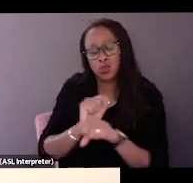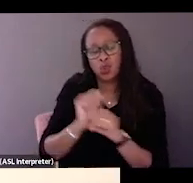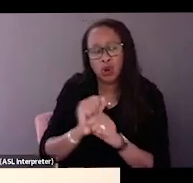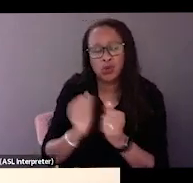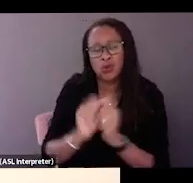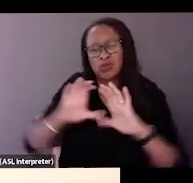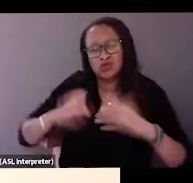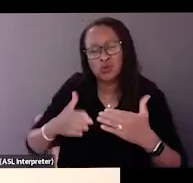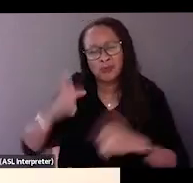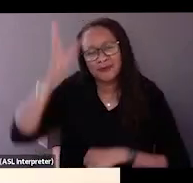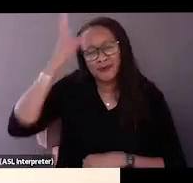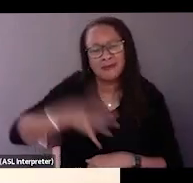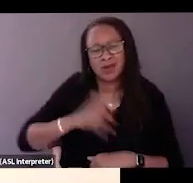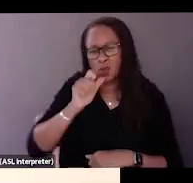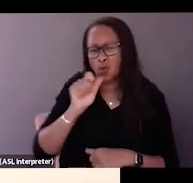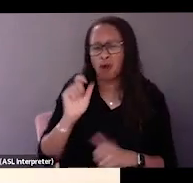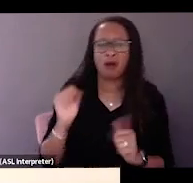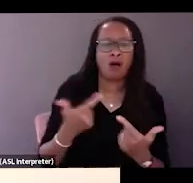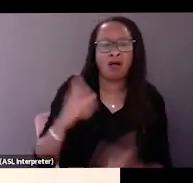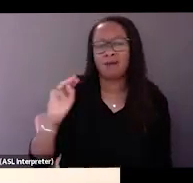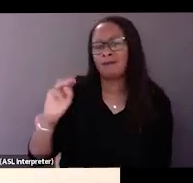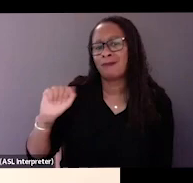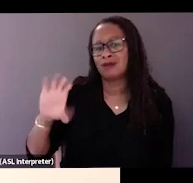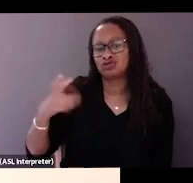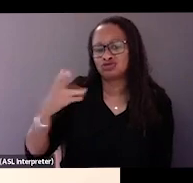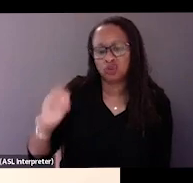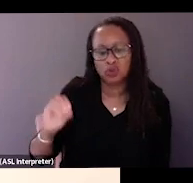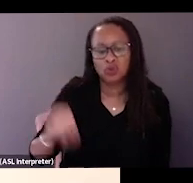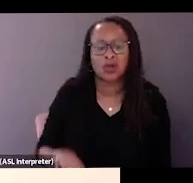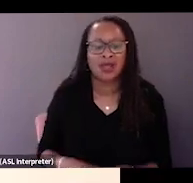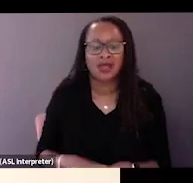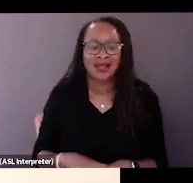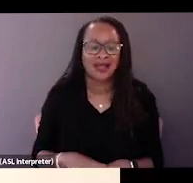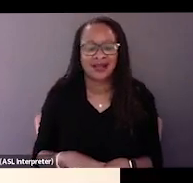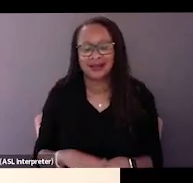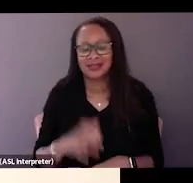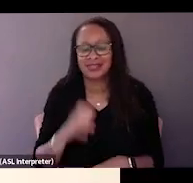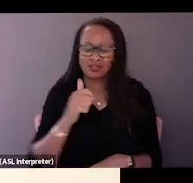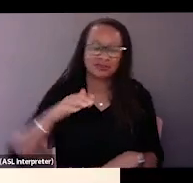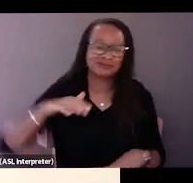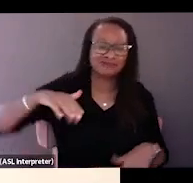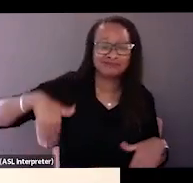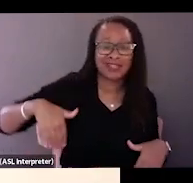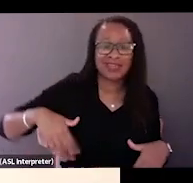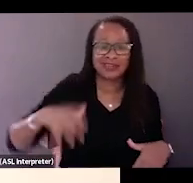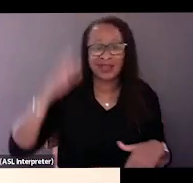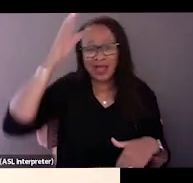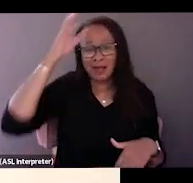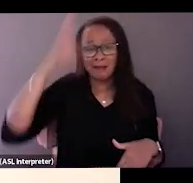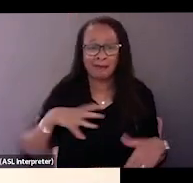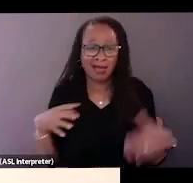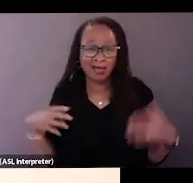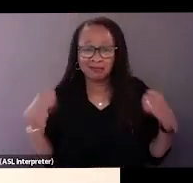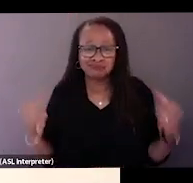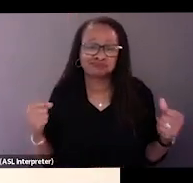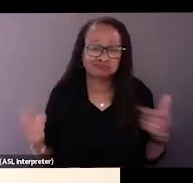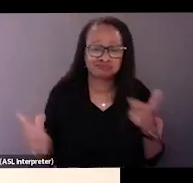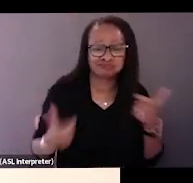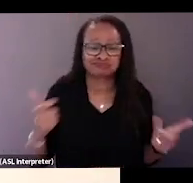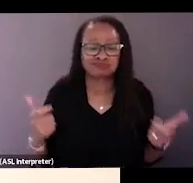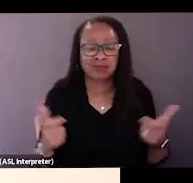hay un machismo latente en todo este universo y yo como mujer blanca,